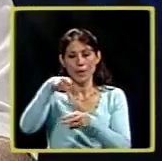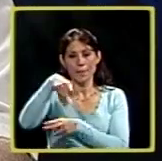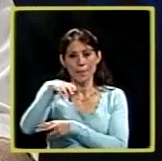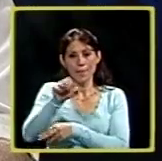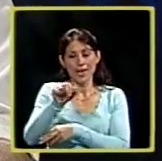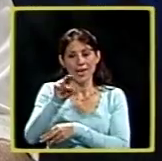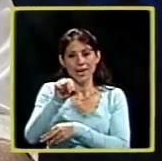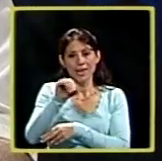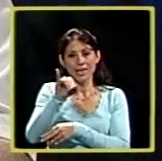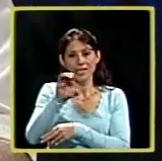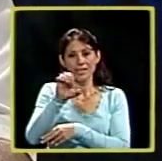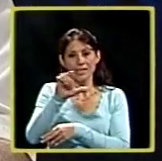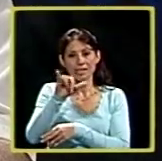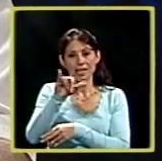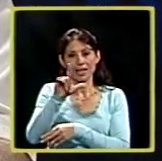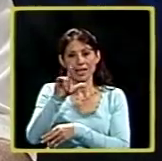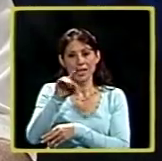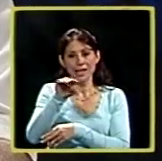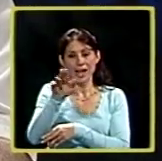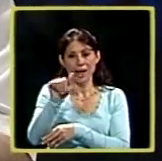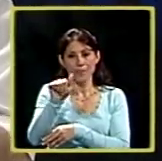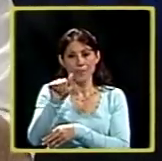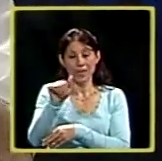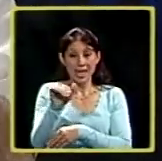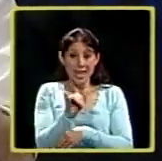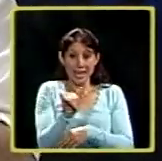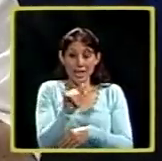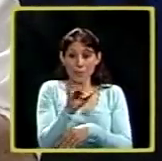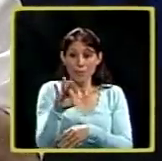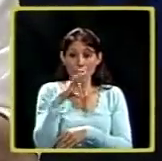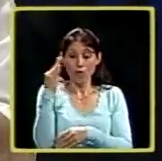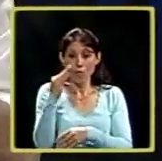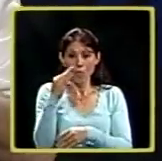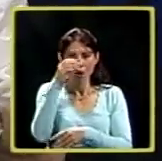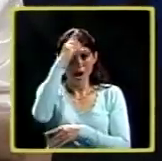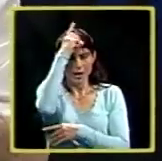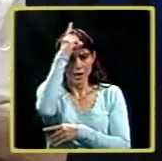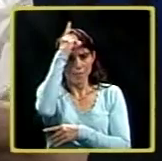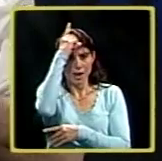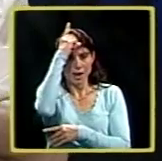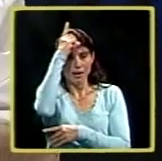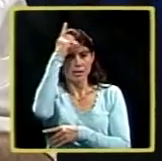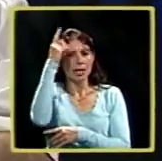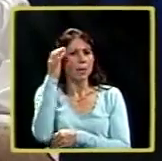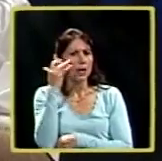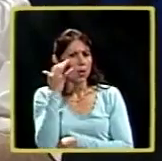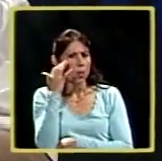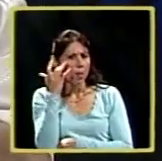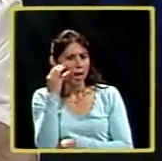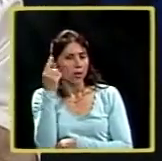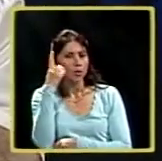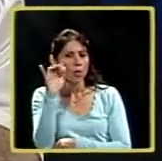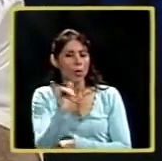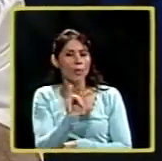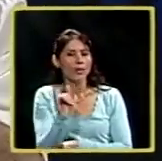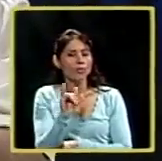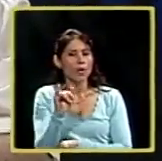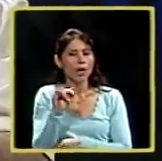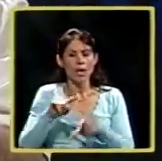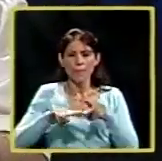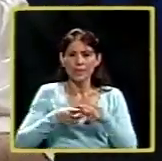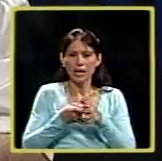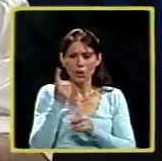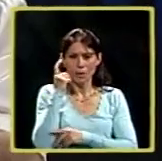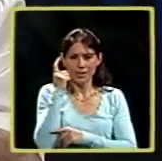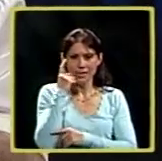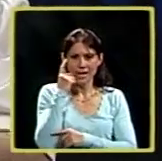alemanes, preocupados por la misma, empezaron a ver qué tenían ellos entre sus archivos y conocimiento de